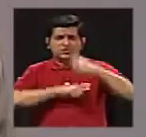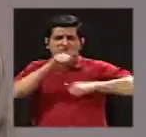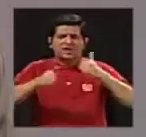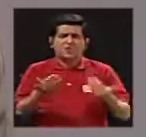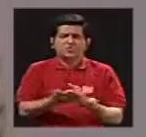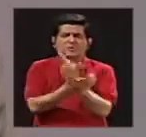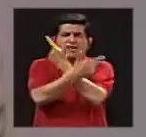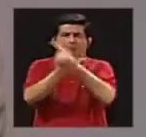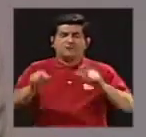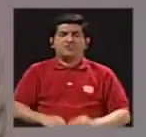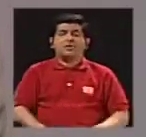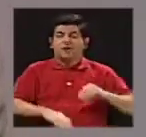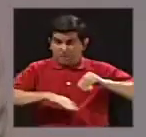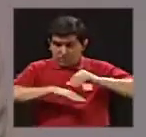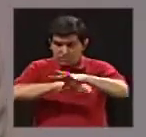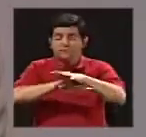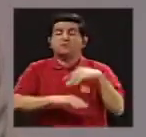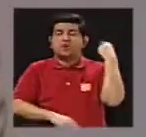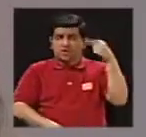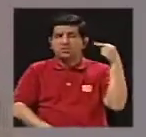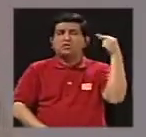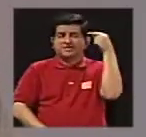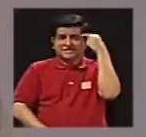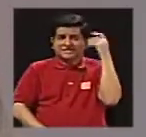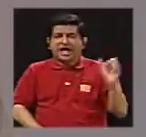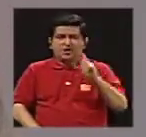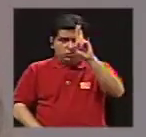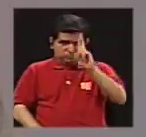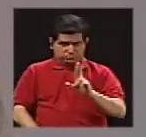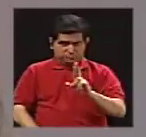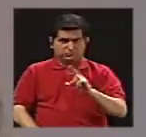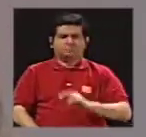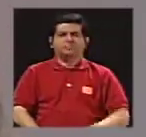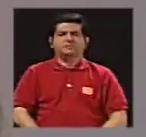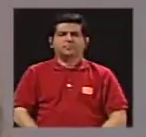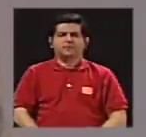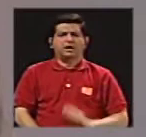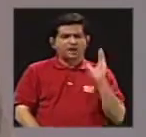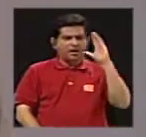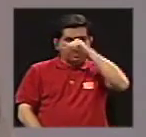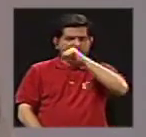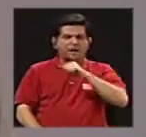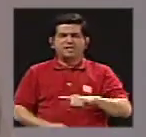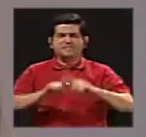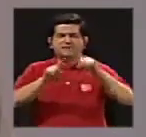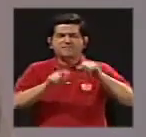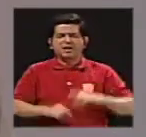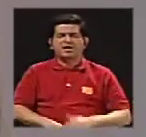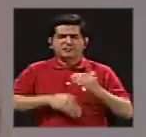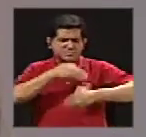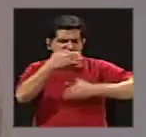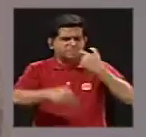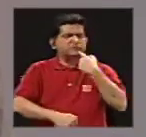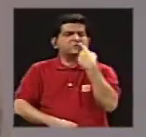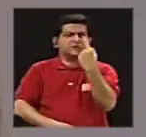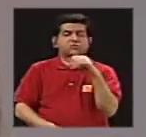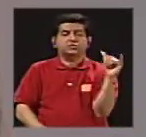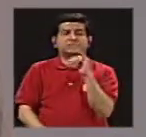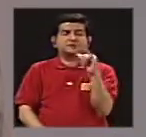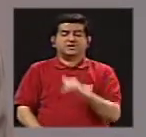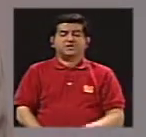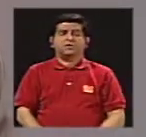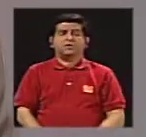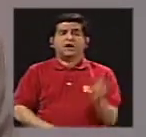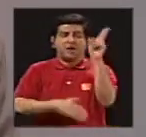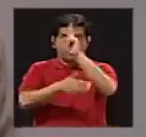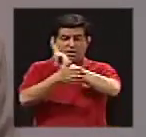permeado incluso al estado costarricense eh se han notado tendencias a decir también que la